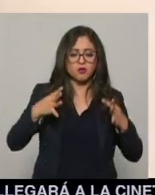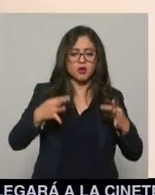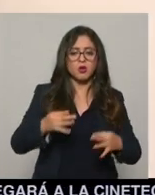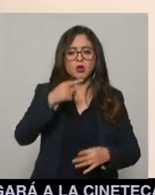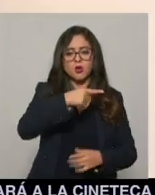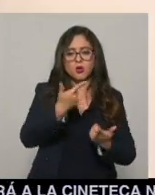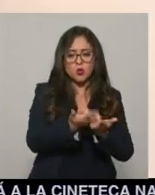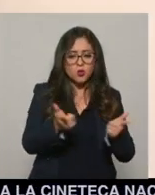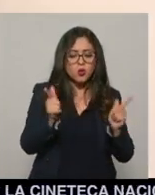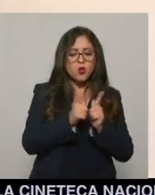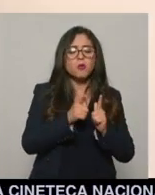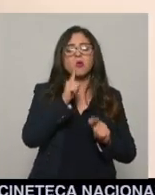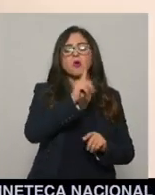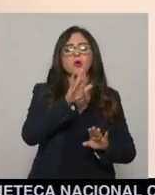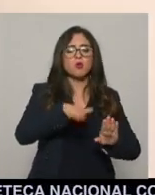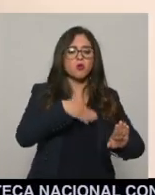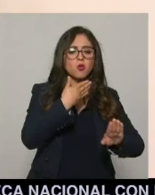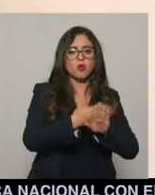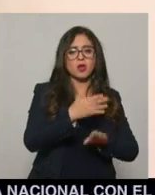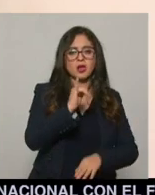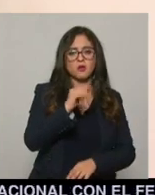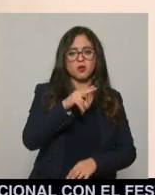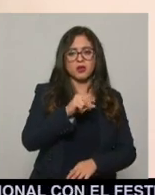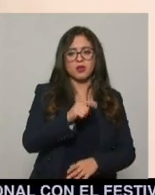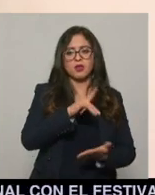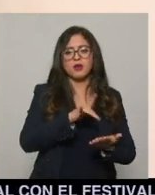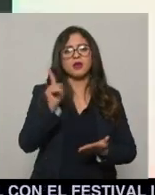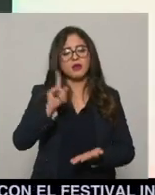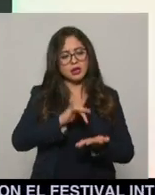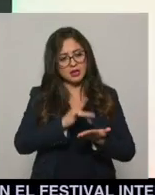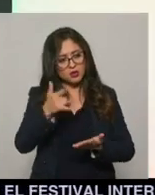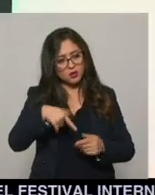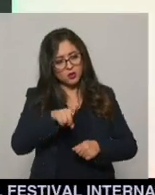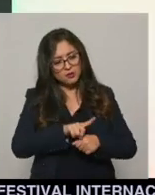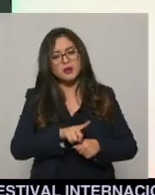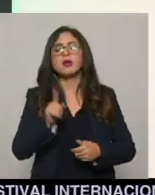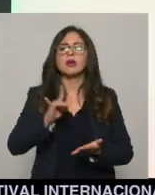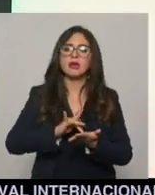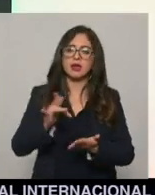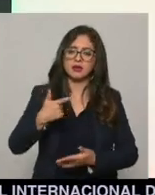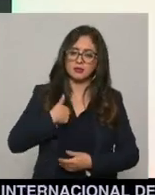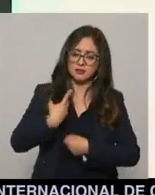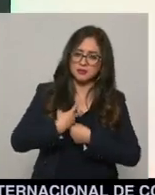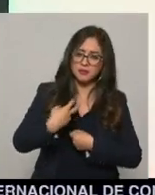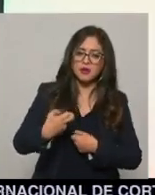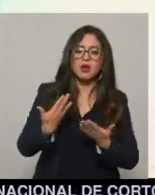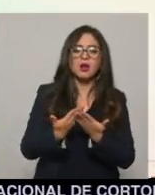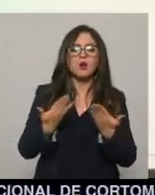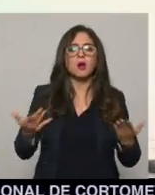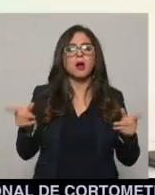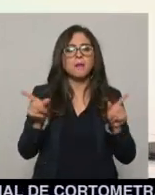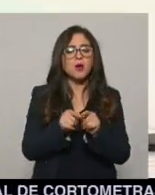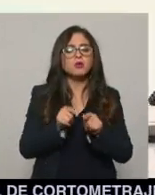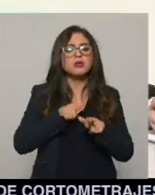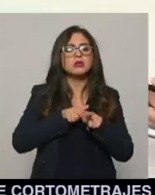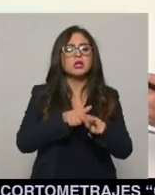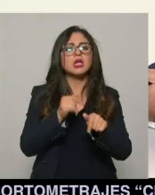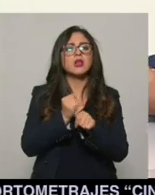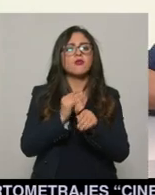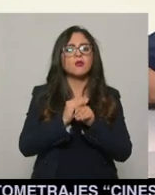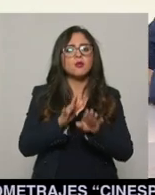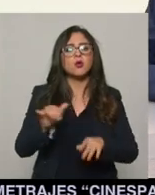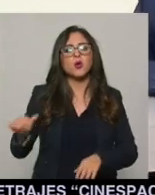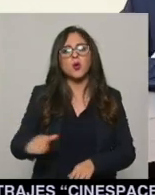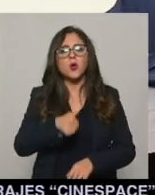impunidad. Buenos días y gracias por haber estado. El agradecido soy yo. Bueno, vamos a hacer una pausa y regresamos con más información. Tenemos otra mesa